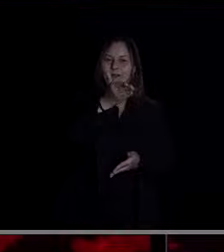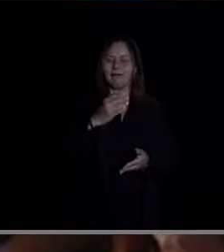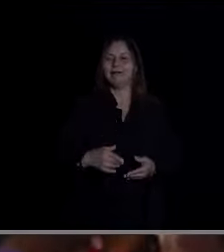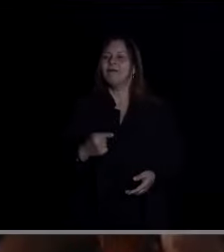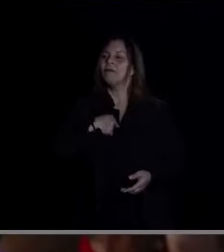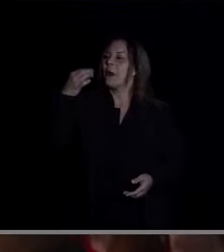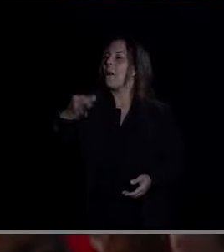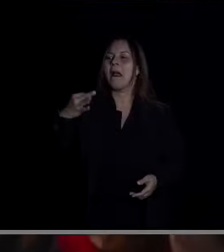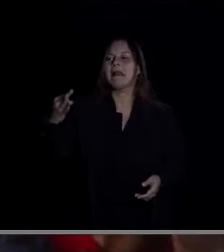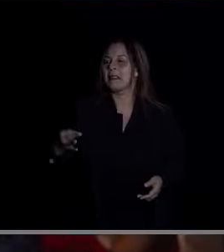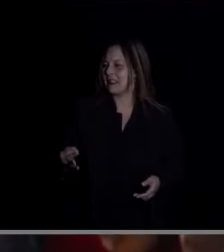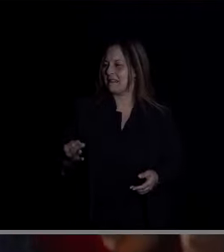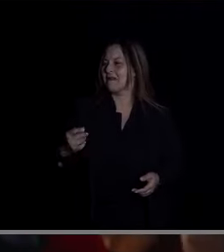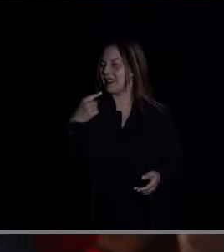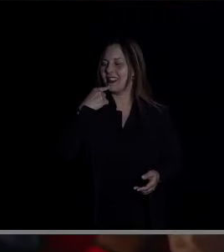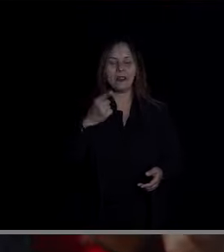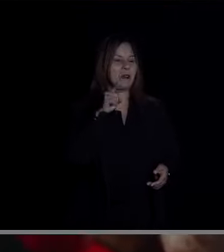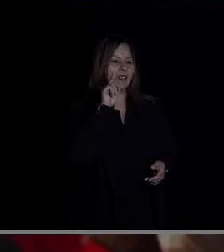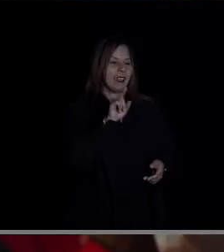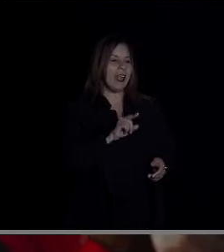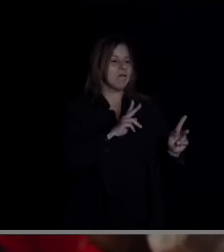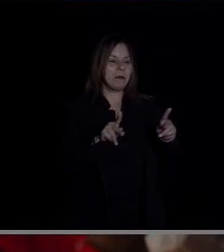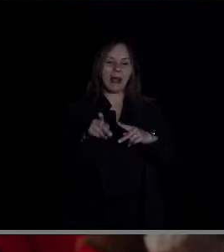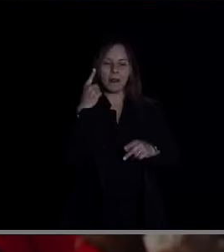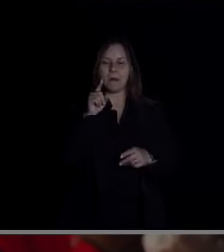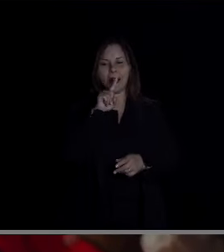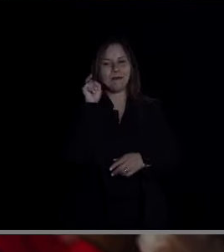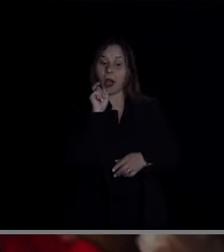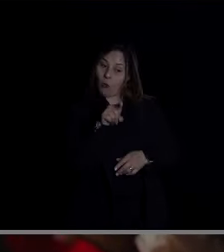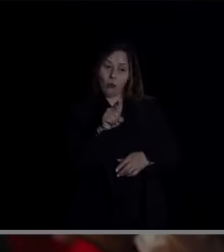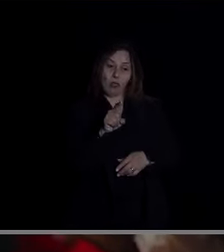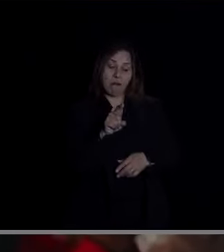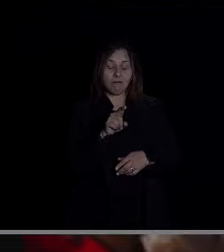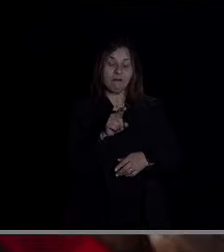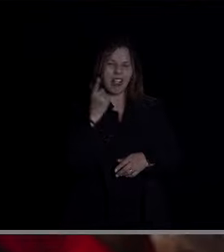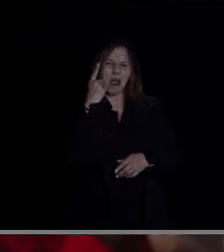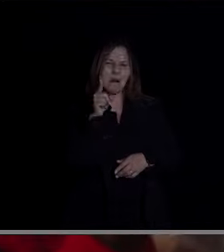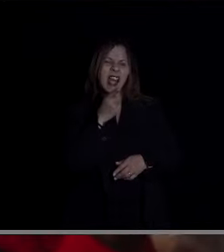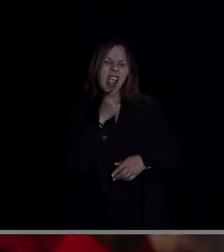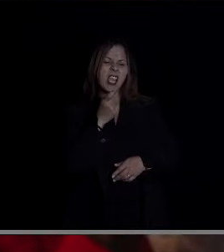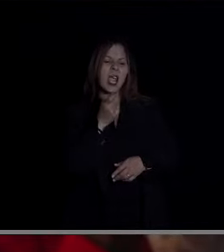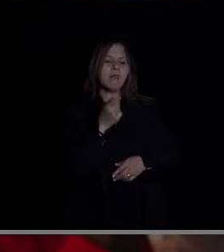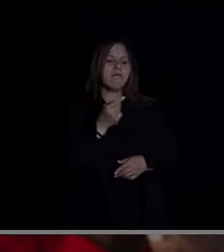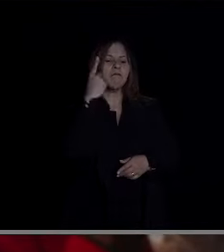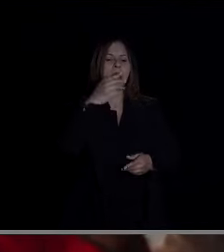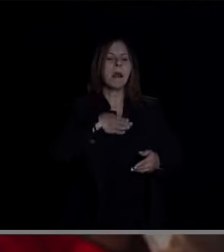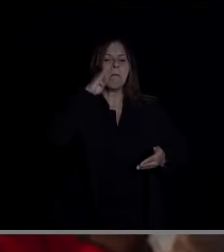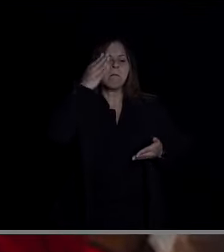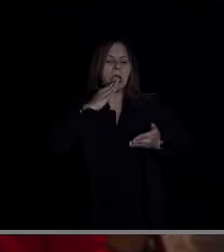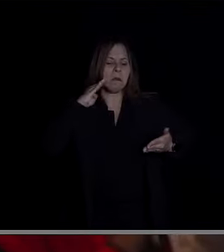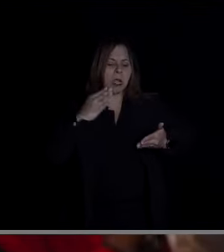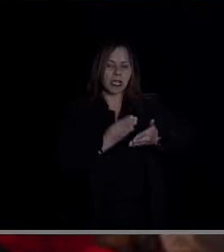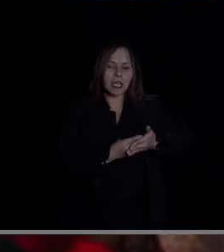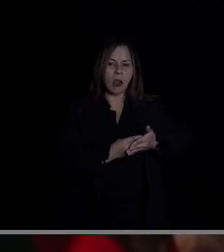Yo siempre lo tiro al medio, yo pienso que usted debe estar listo para la pregunta. ¿Para quién va a ser esto? Para mis hijos y los hijos de mis hijos.